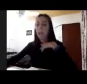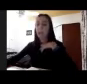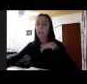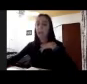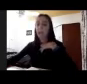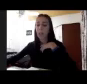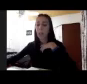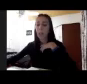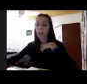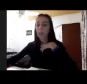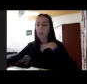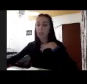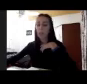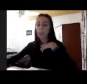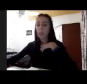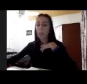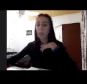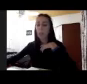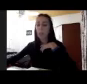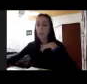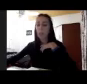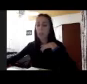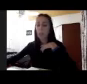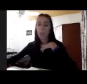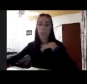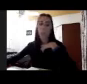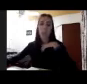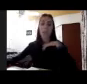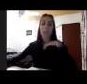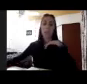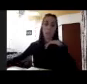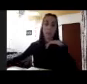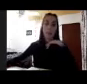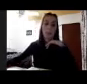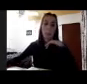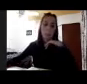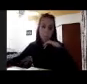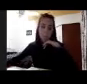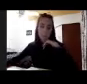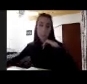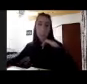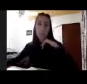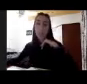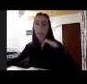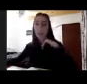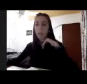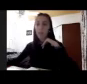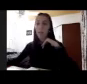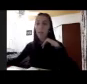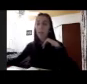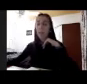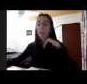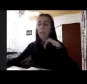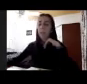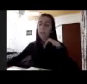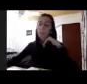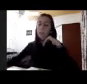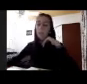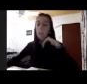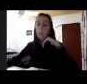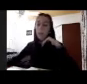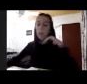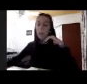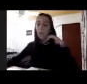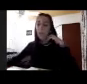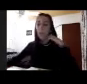también me sigo encontrando estos equipamientos que son propiamente de la vivienda, más bien